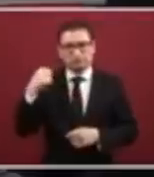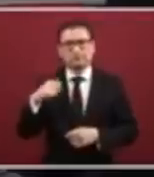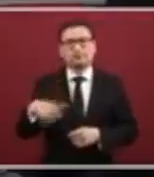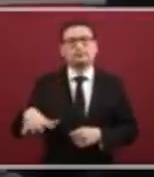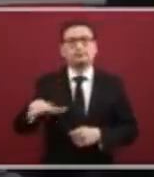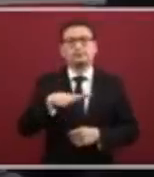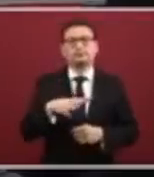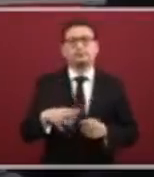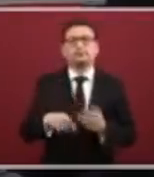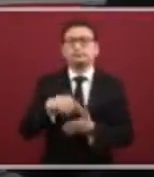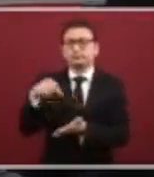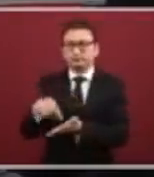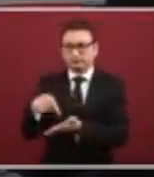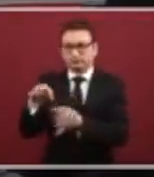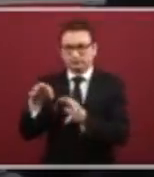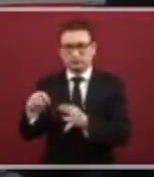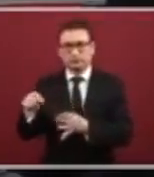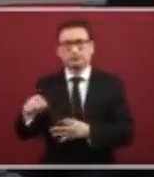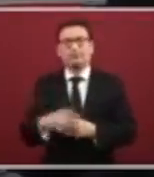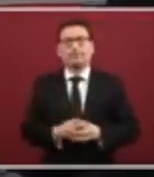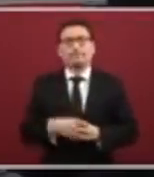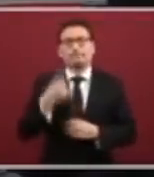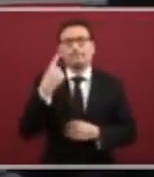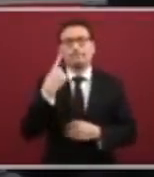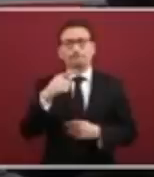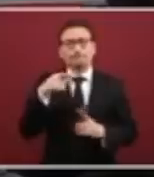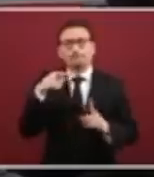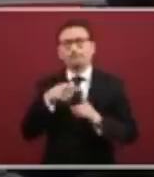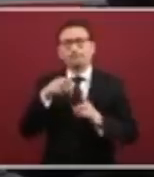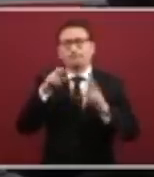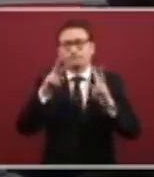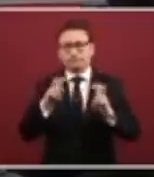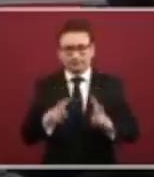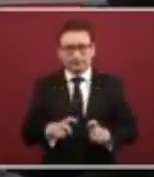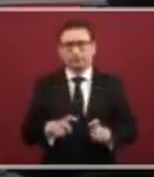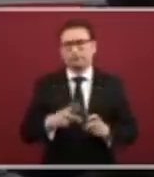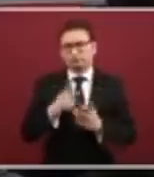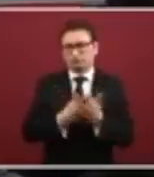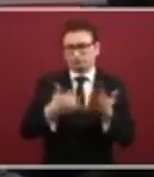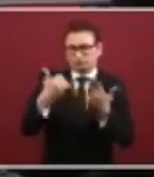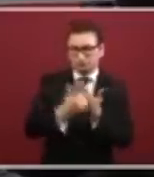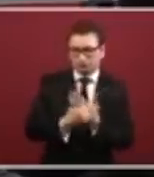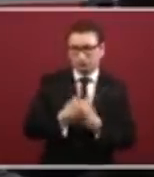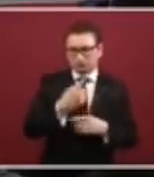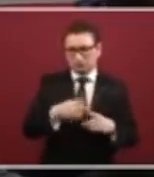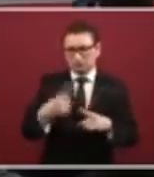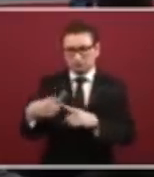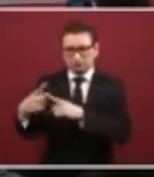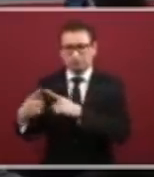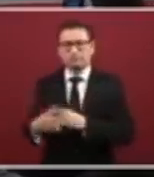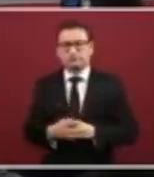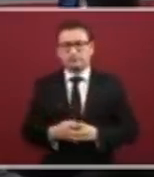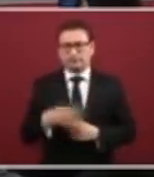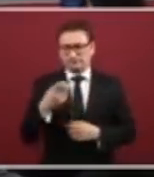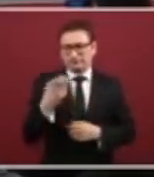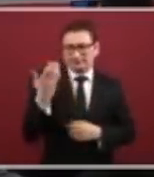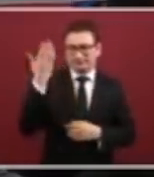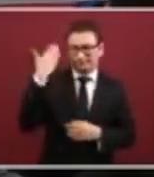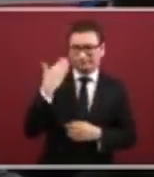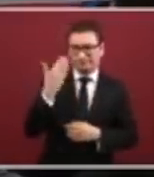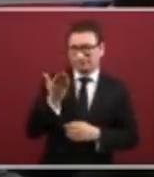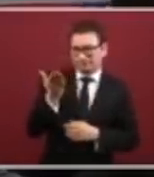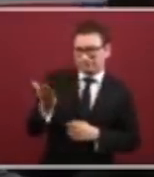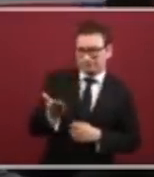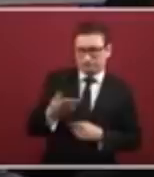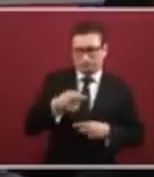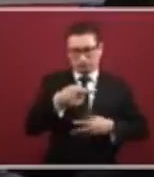atender de manera puntual y directa todos los temas relacionados con el proyecto. Esto también era parte de lo que se pedía en